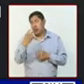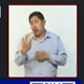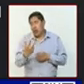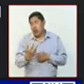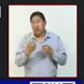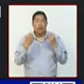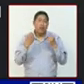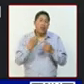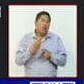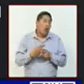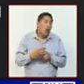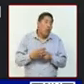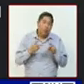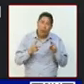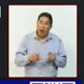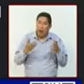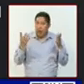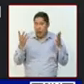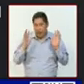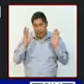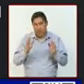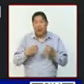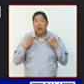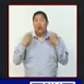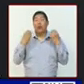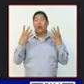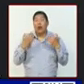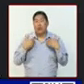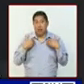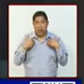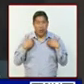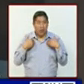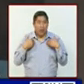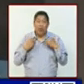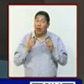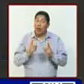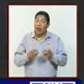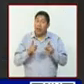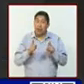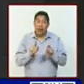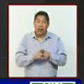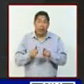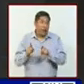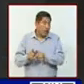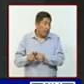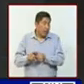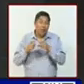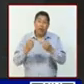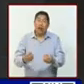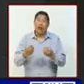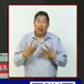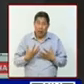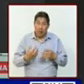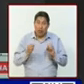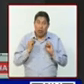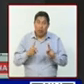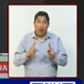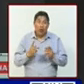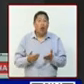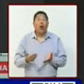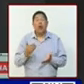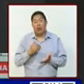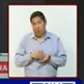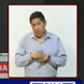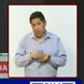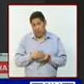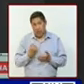a quién corresponde el documento, cuántas dosis tiene, así como también nos da la opción de volver a